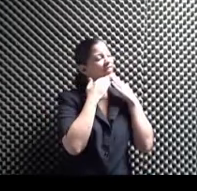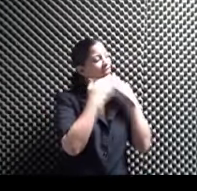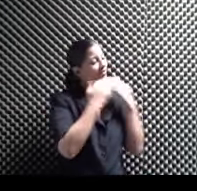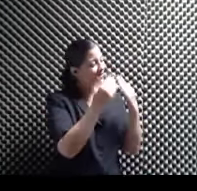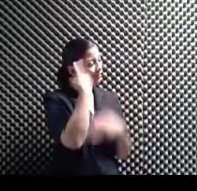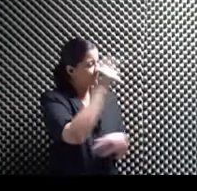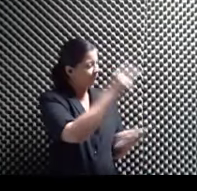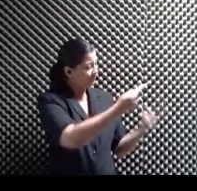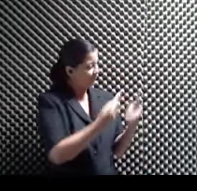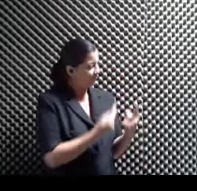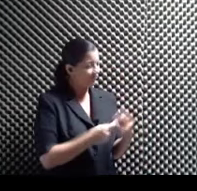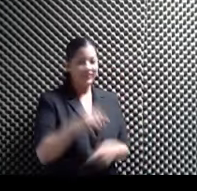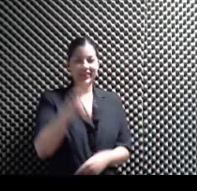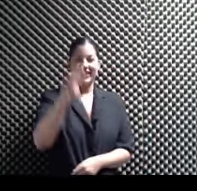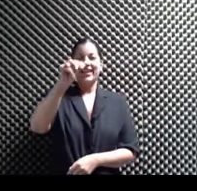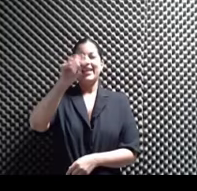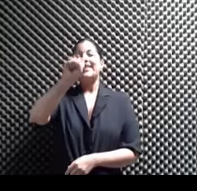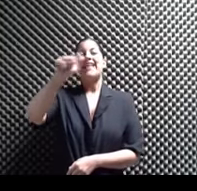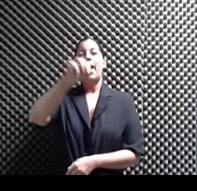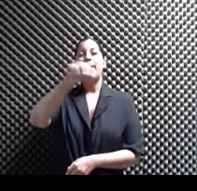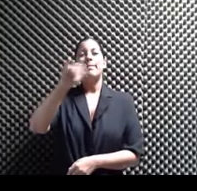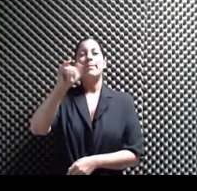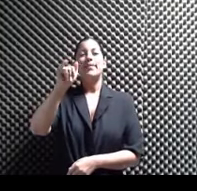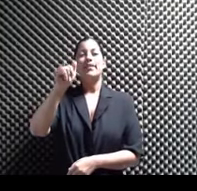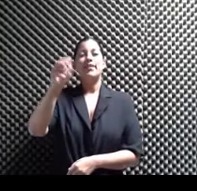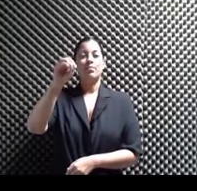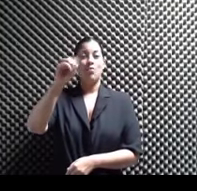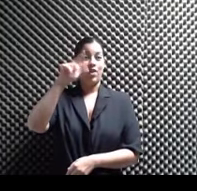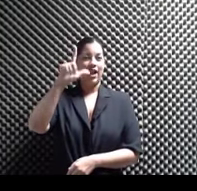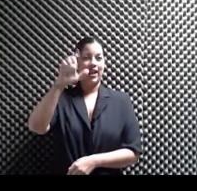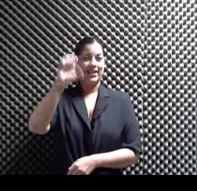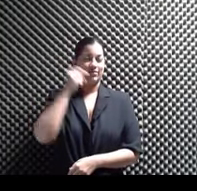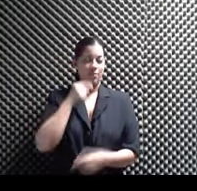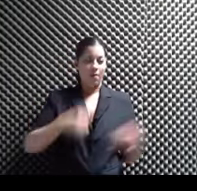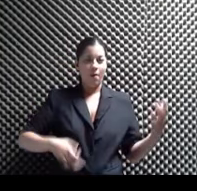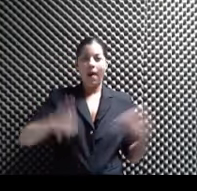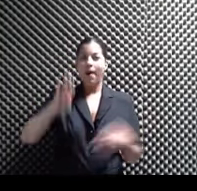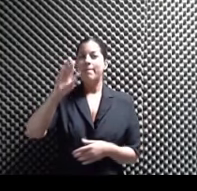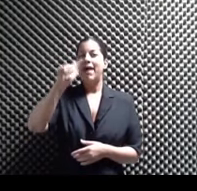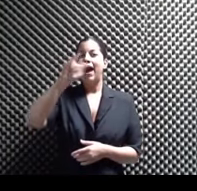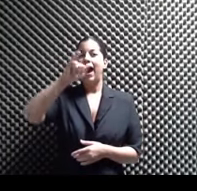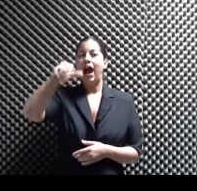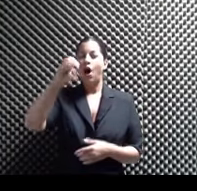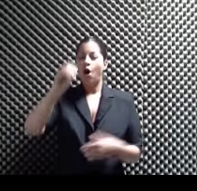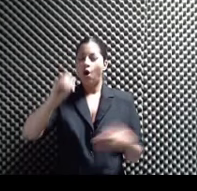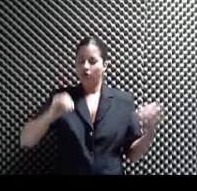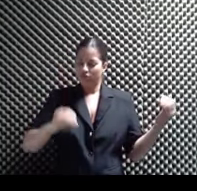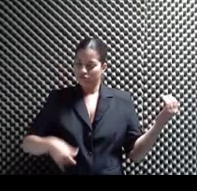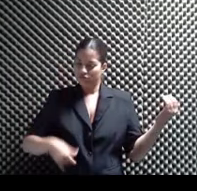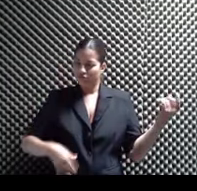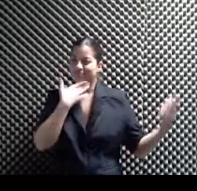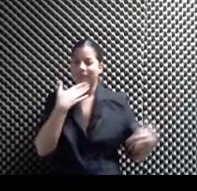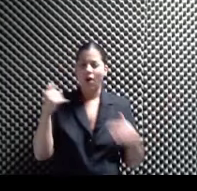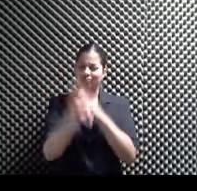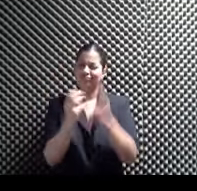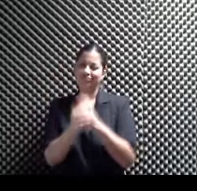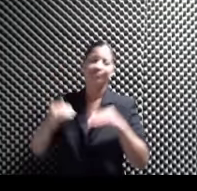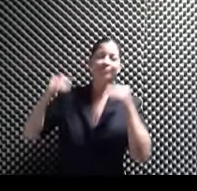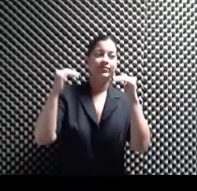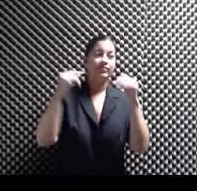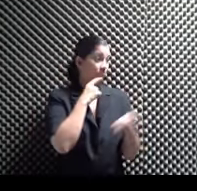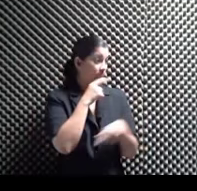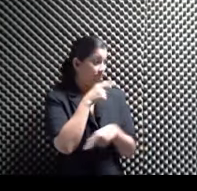Sammy Morales Yo para mí El mejor varejita de Puerto Rico Cuidado así del mundo Pues si es para ti Eso es la mitad de Puerto Rico Si tú